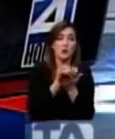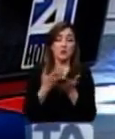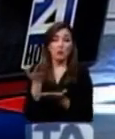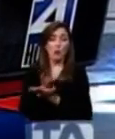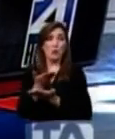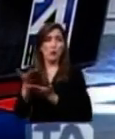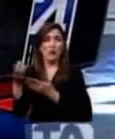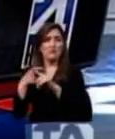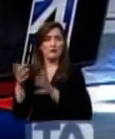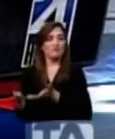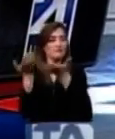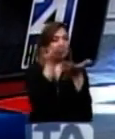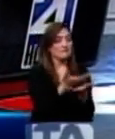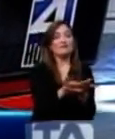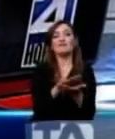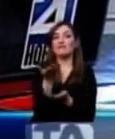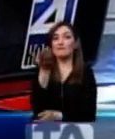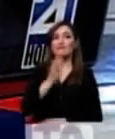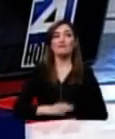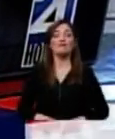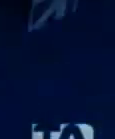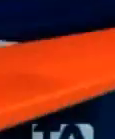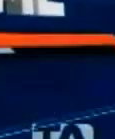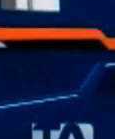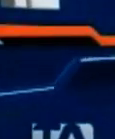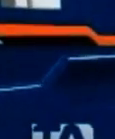el sector productivo joana ramos informal